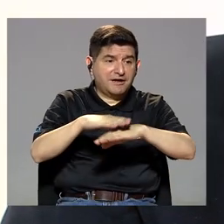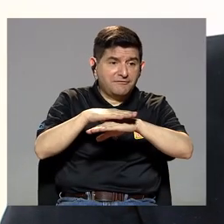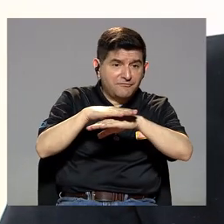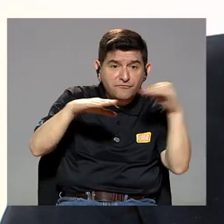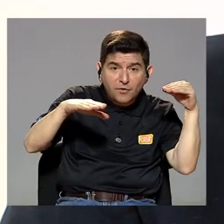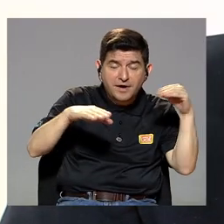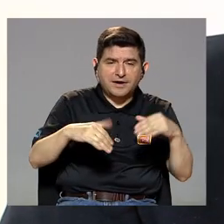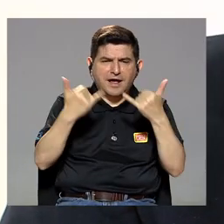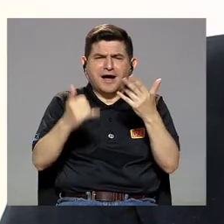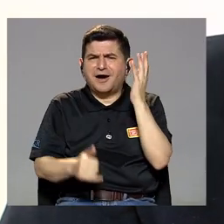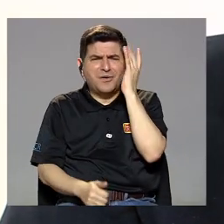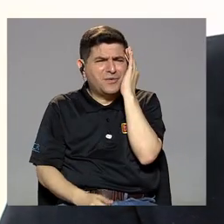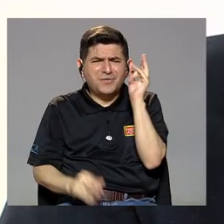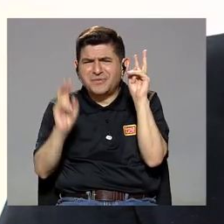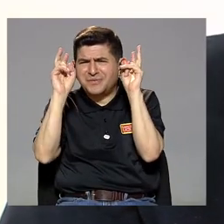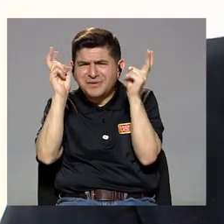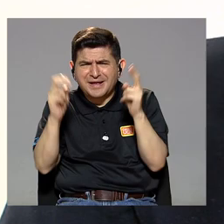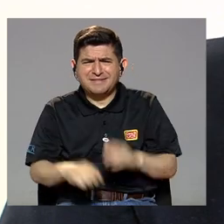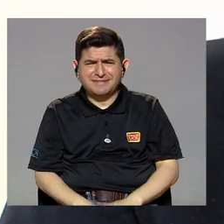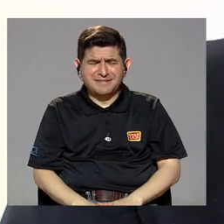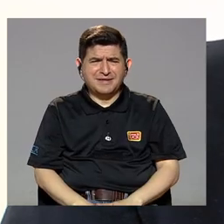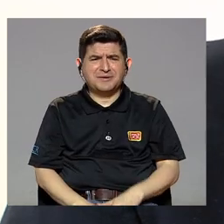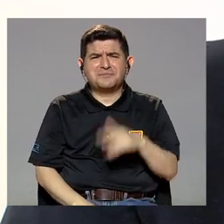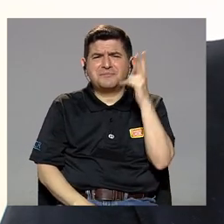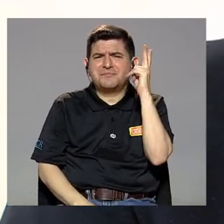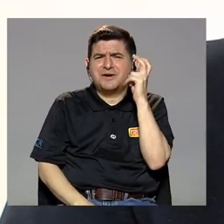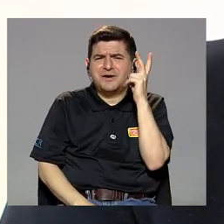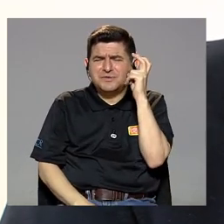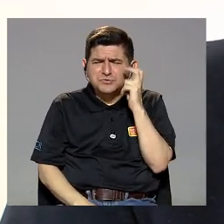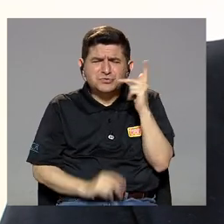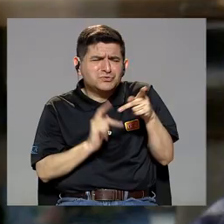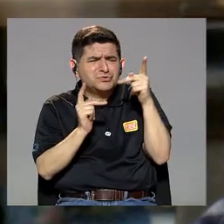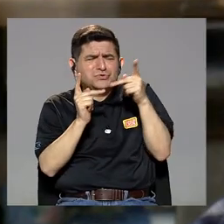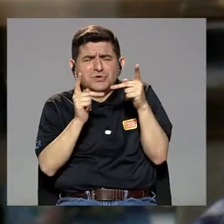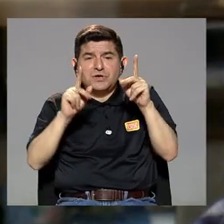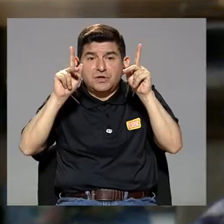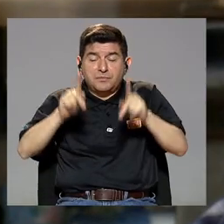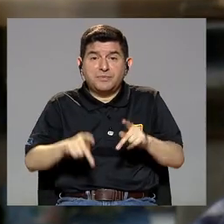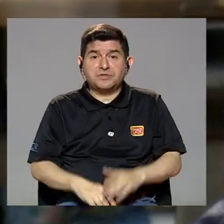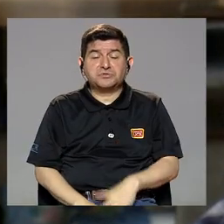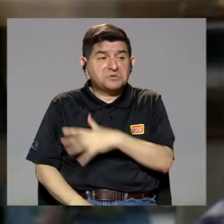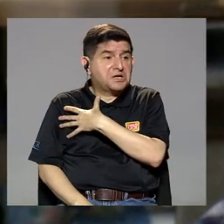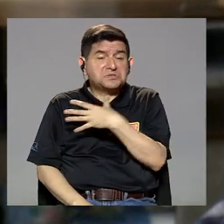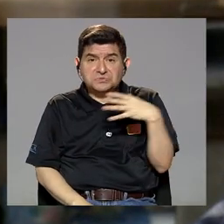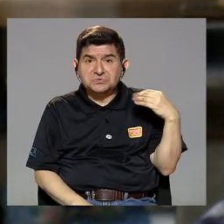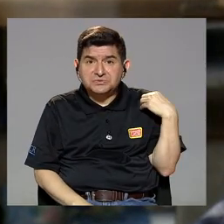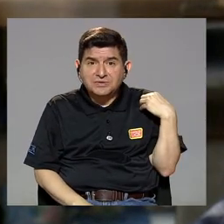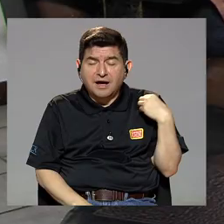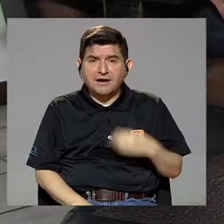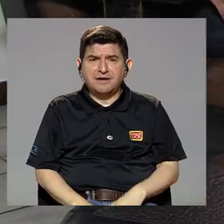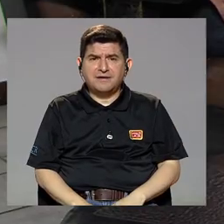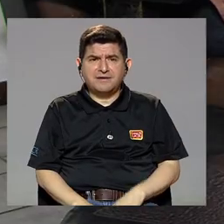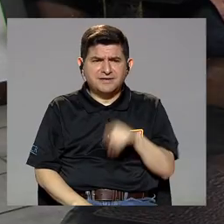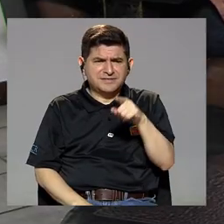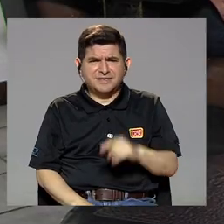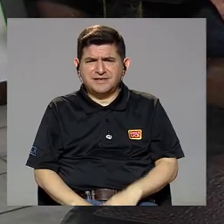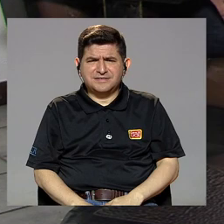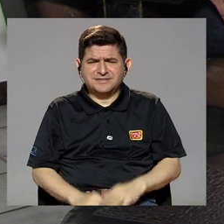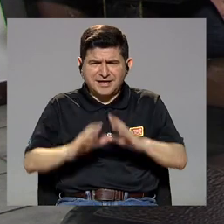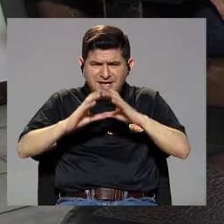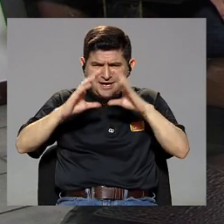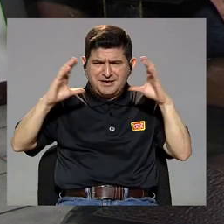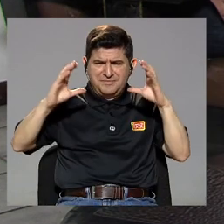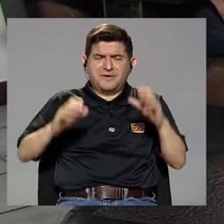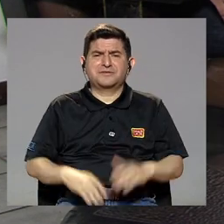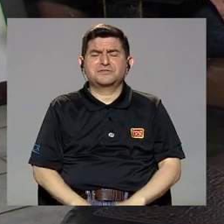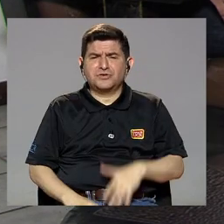ahora que tanto nos preocupa todo el tema de lograr un sonido tan perfecto la gente apreciaba que la amplificación estuviese ahí a